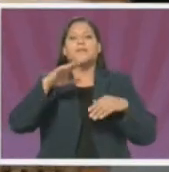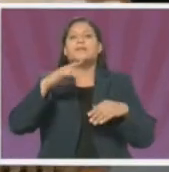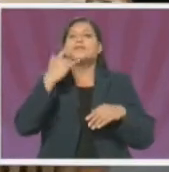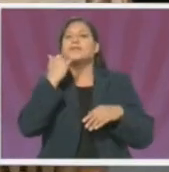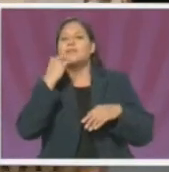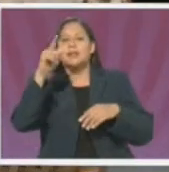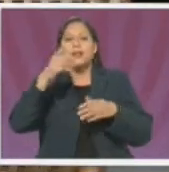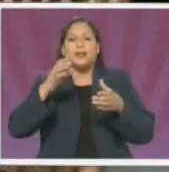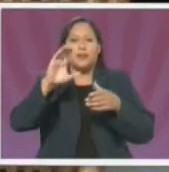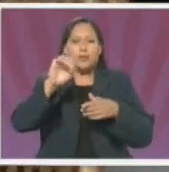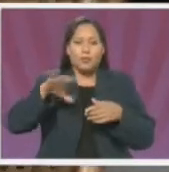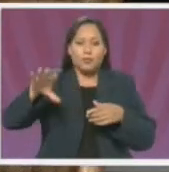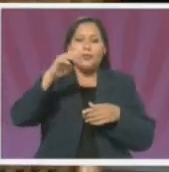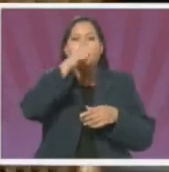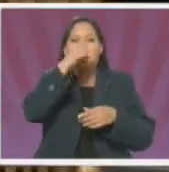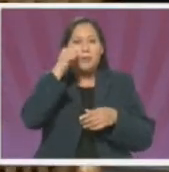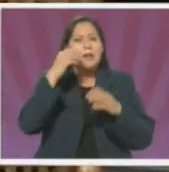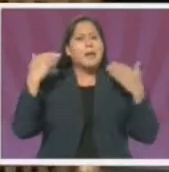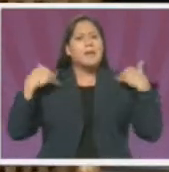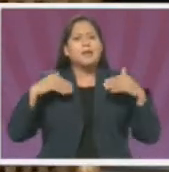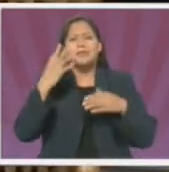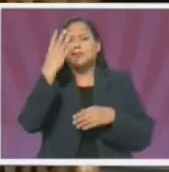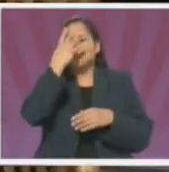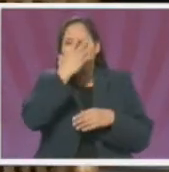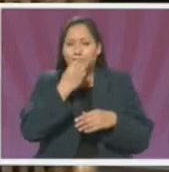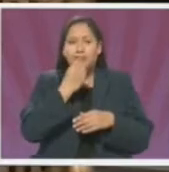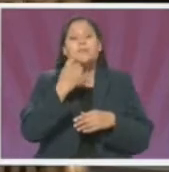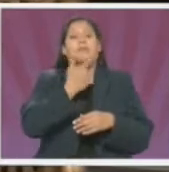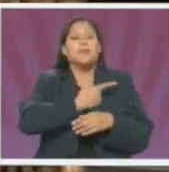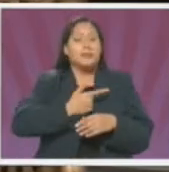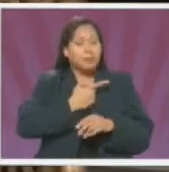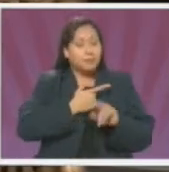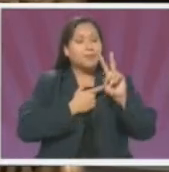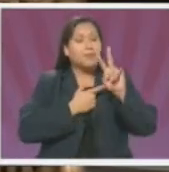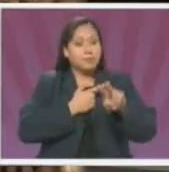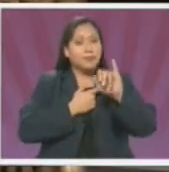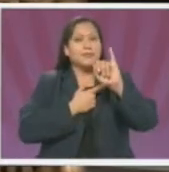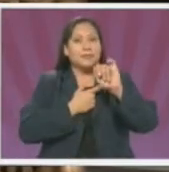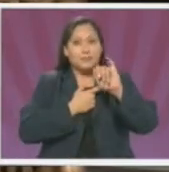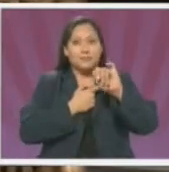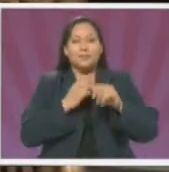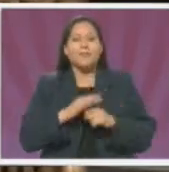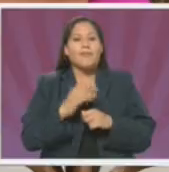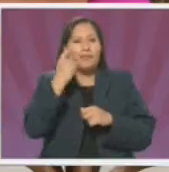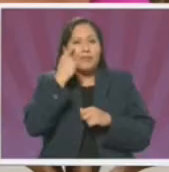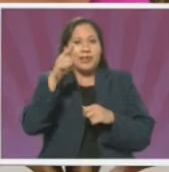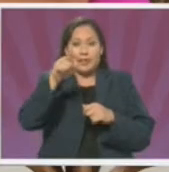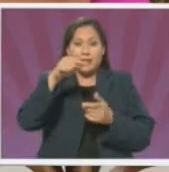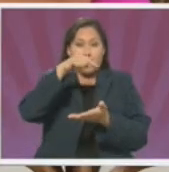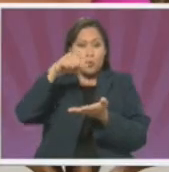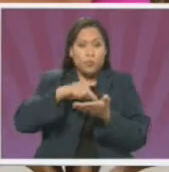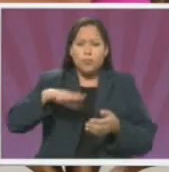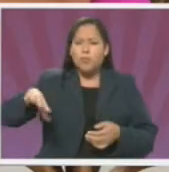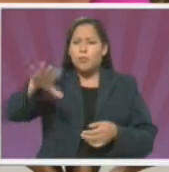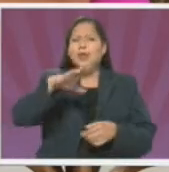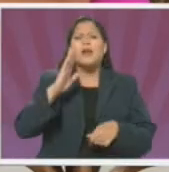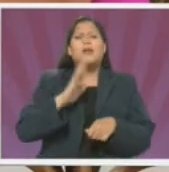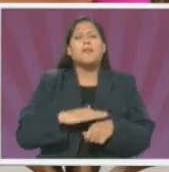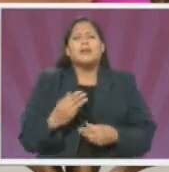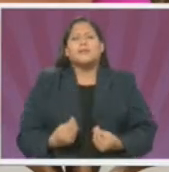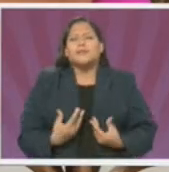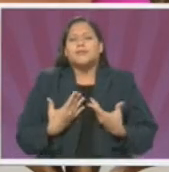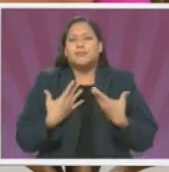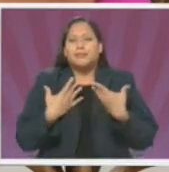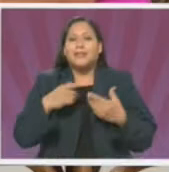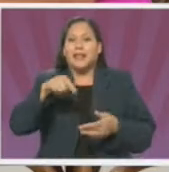que sus paseos son maravillosos. Me encanta de verdad. ¿Qué tal? Es una de las zonas con más saborcito